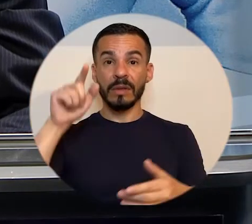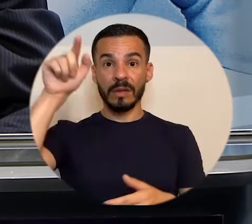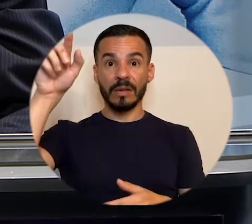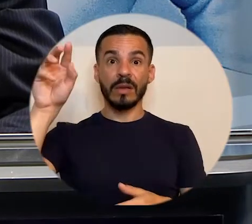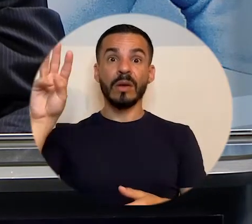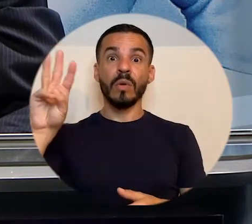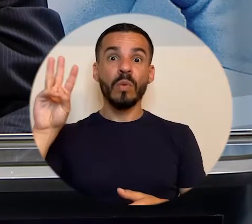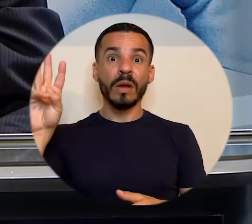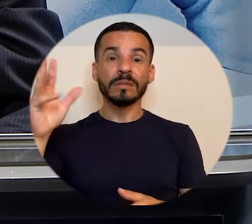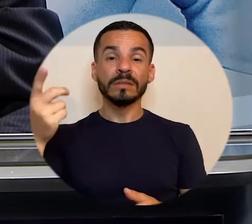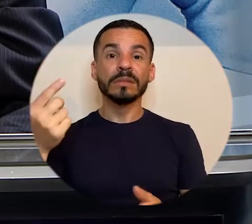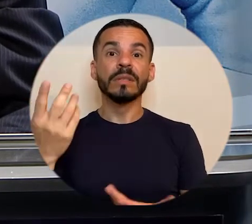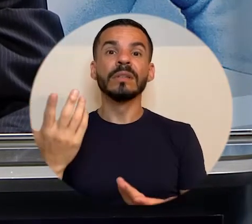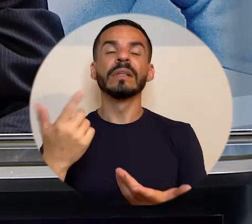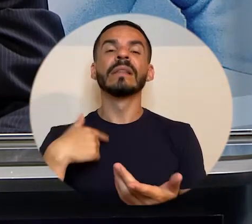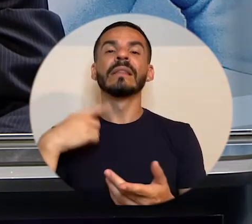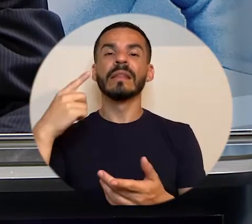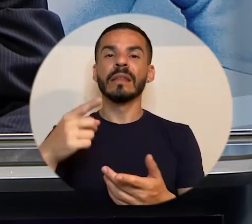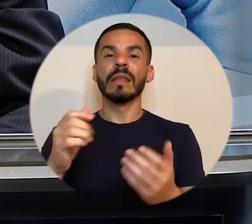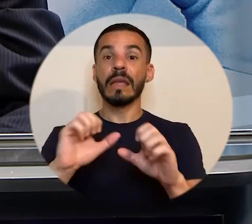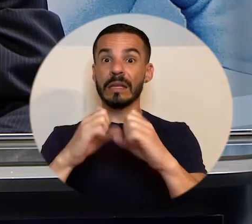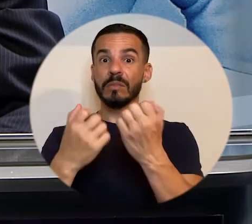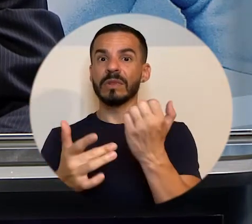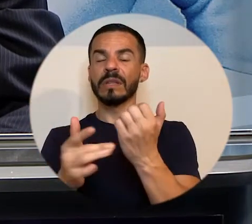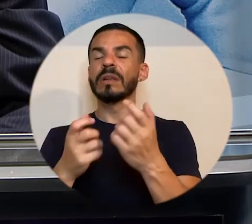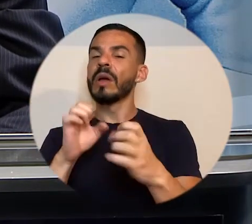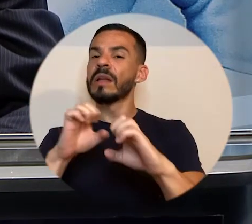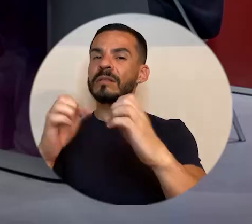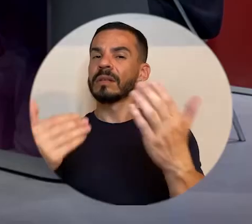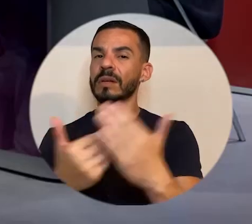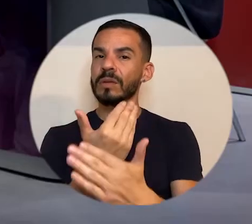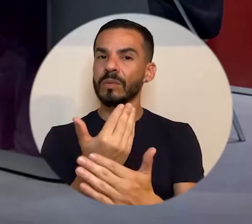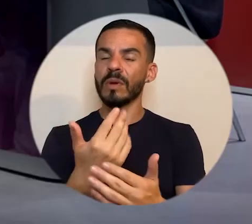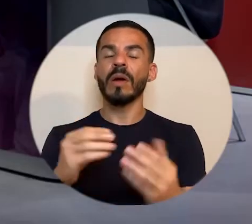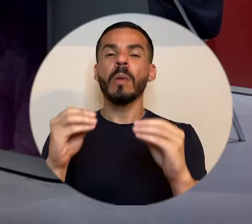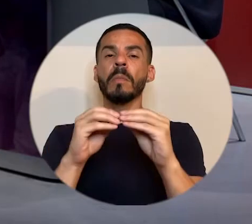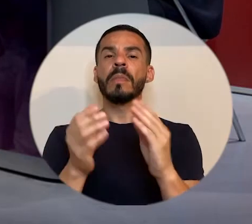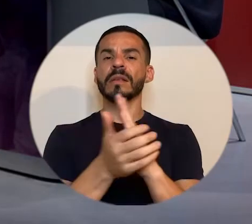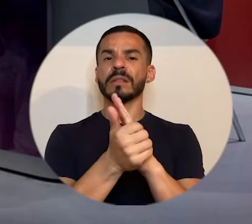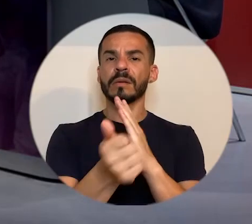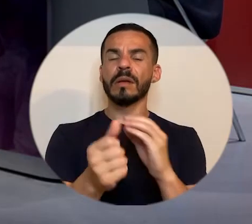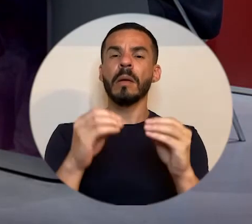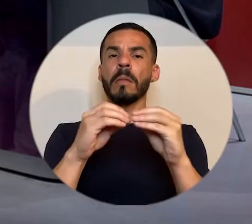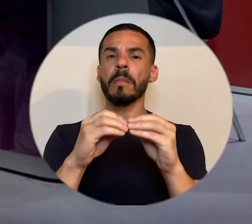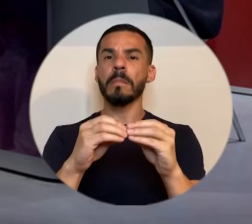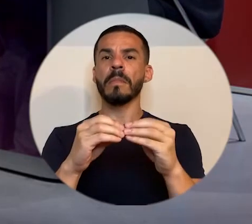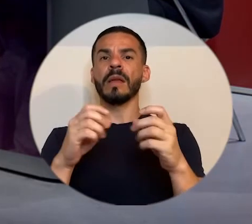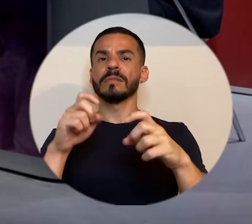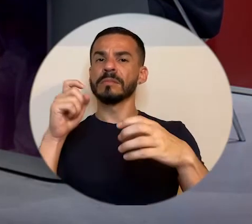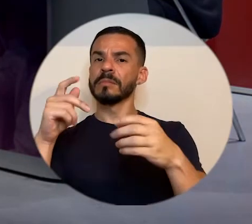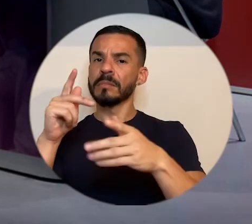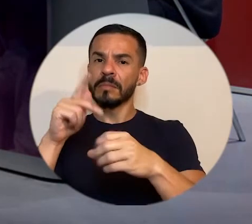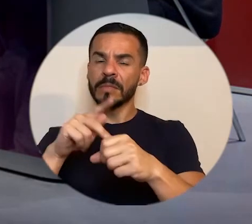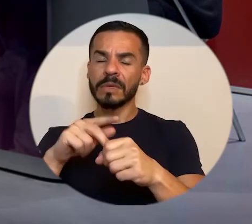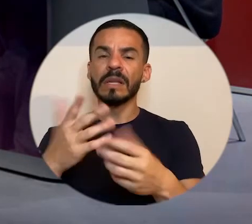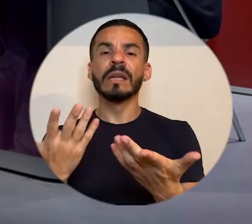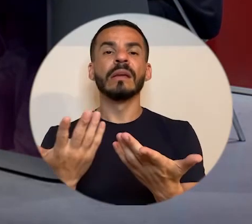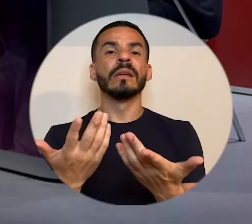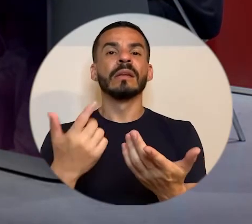en Washington y el equipo técnico tiene que jugar una nueva estrategia, con mayores capacidades, mayor presencia y